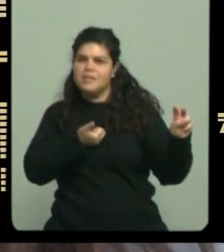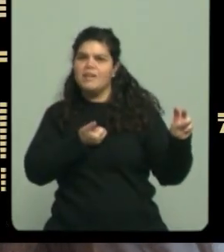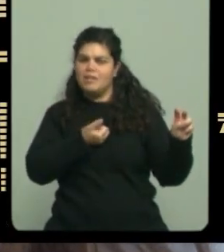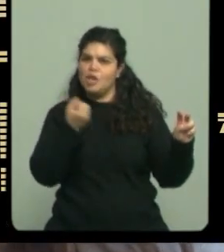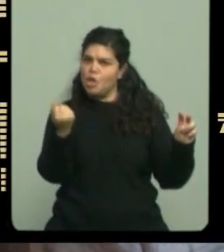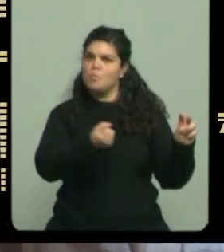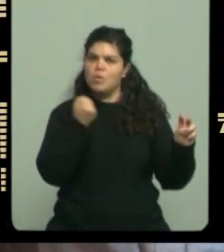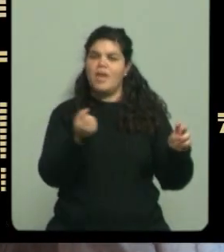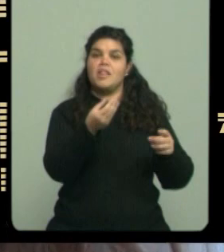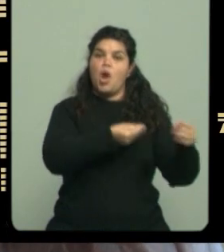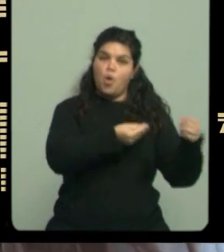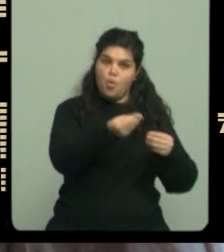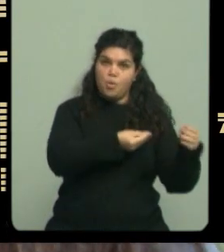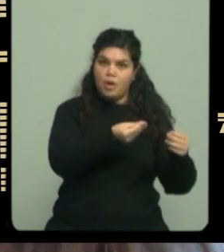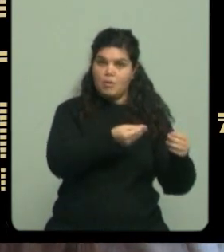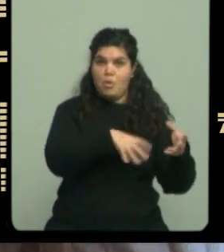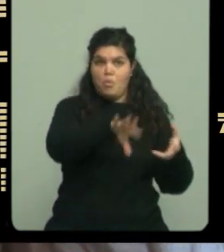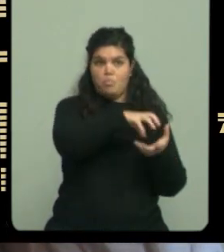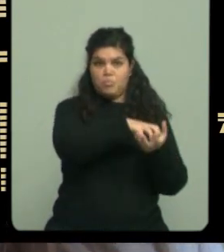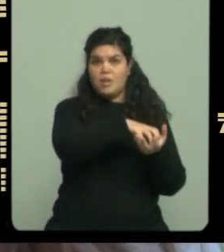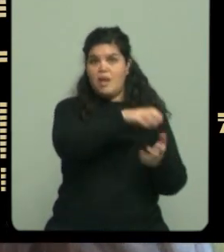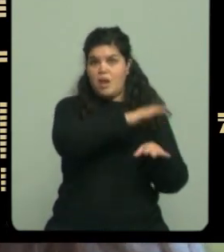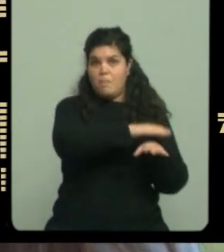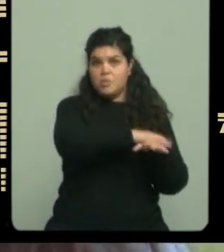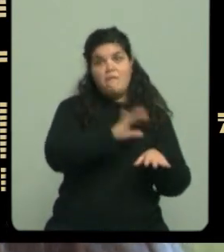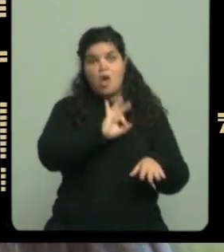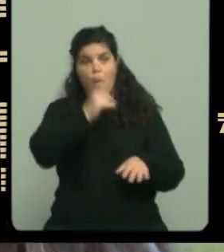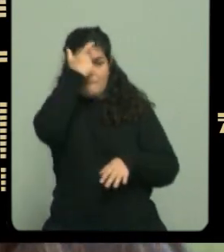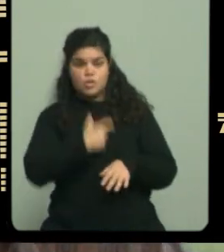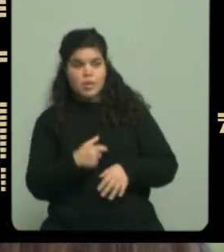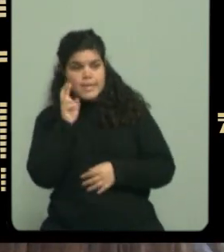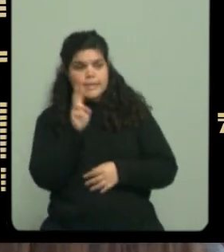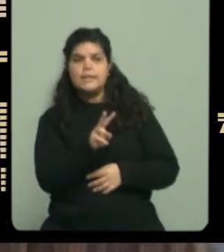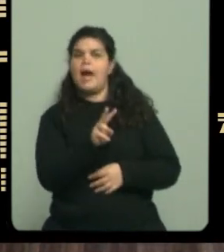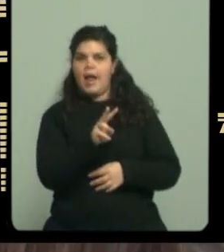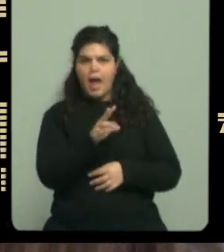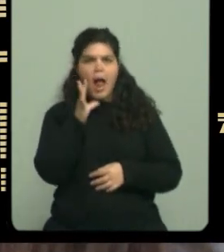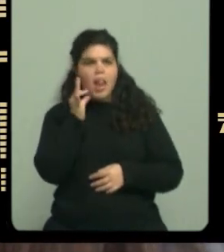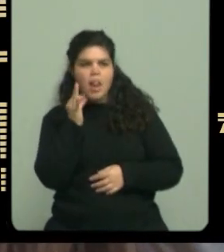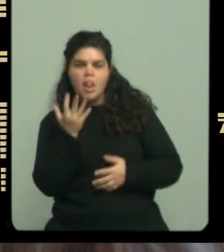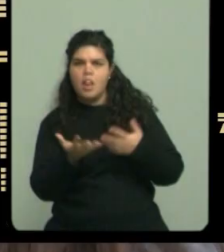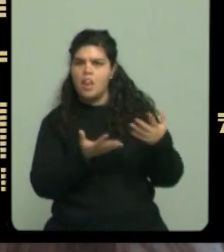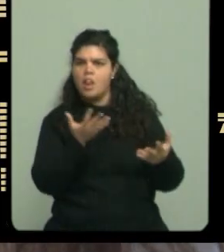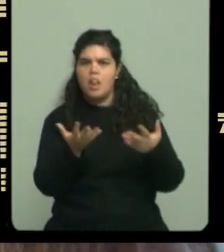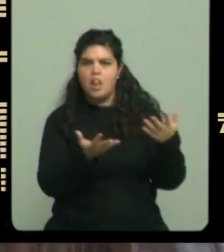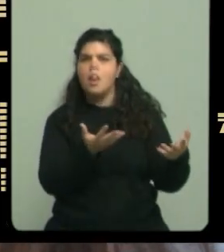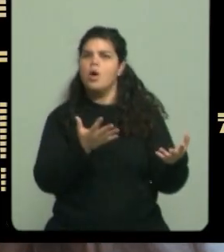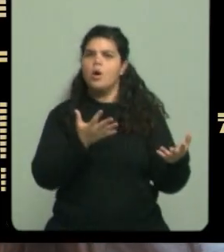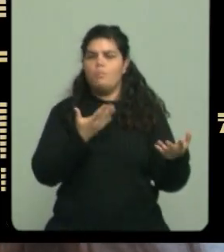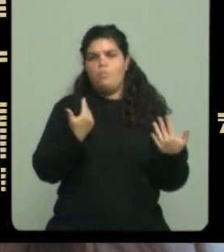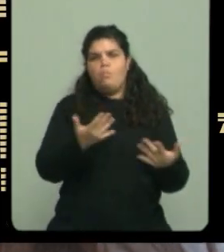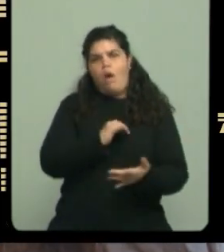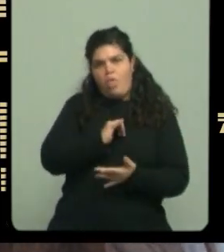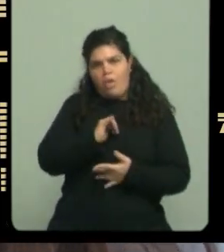como organizaciones o como Estado de administración pública, decir, che, hay una persona que está atravesando esto en nuestro clima laboral, en nuestro ambiente